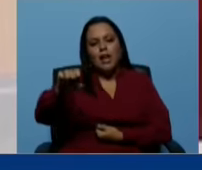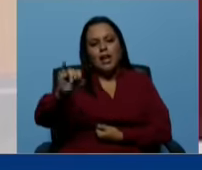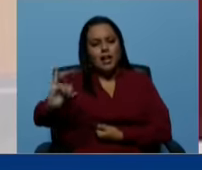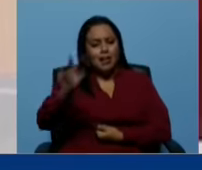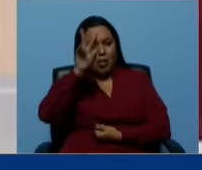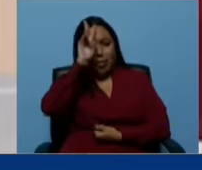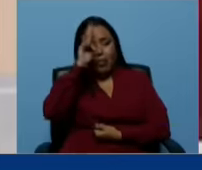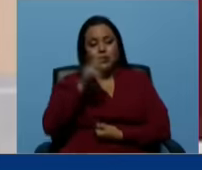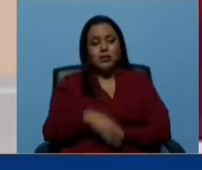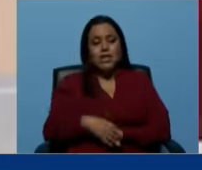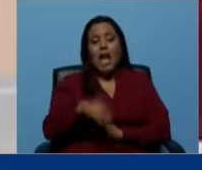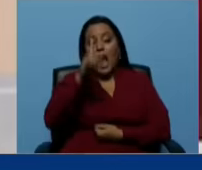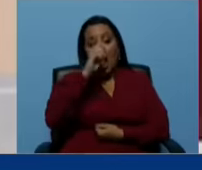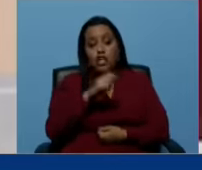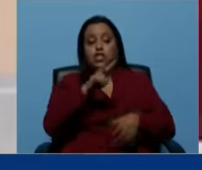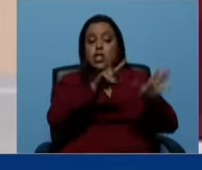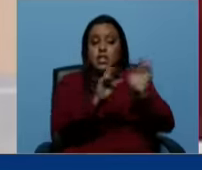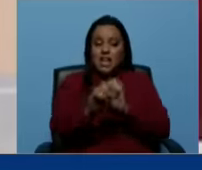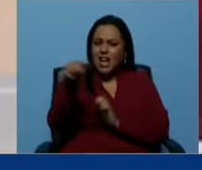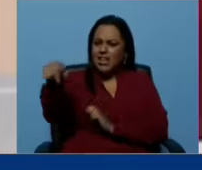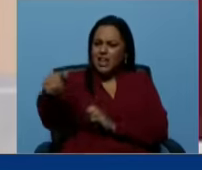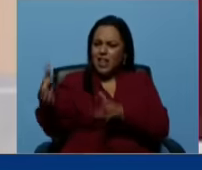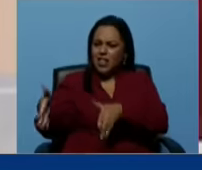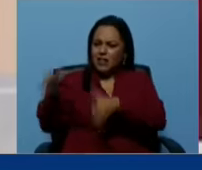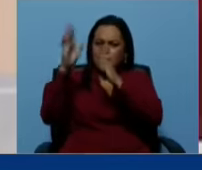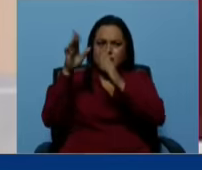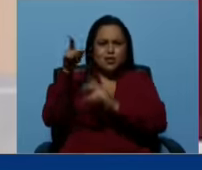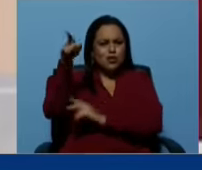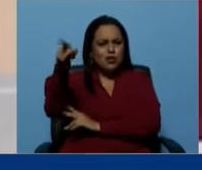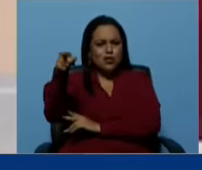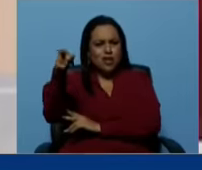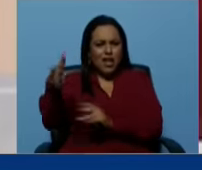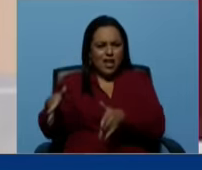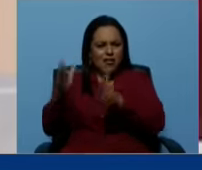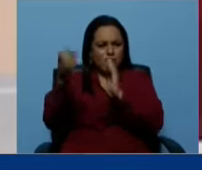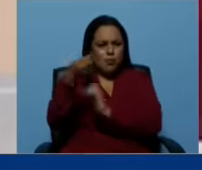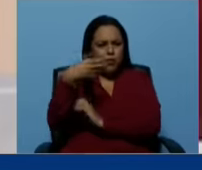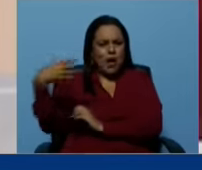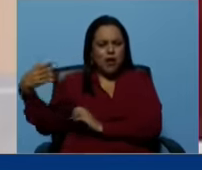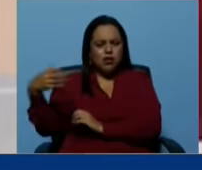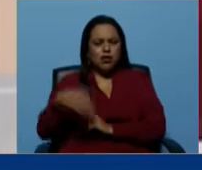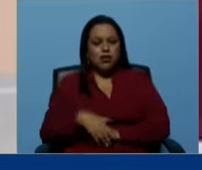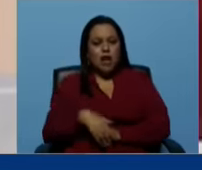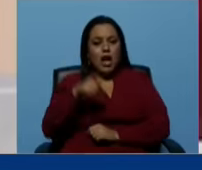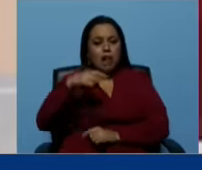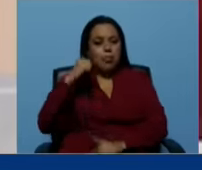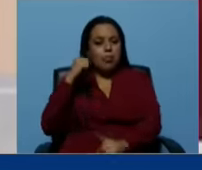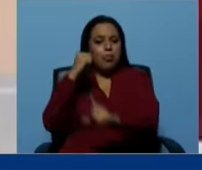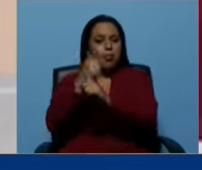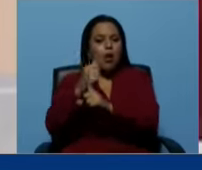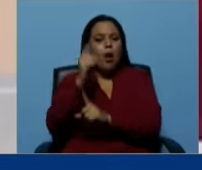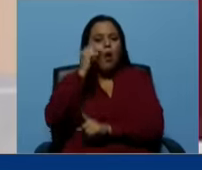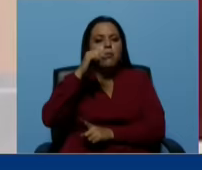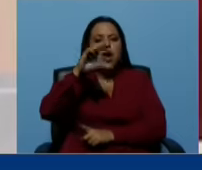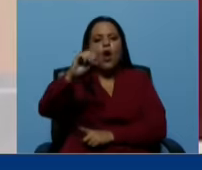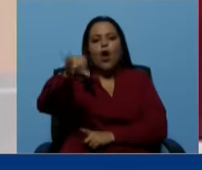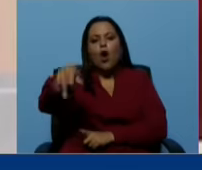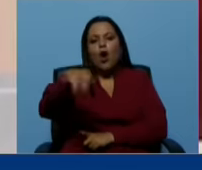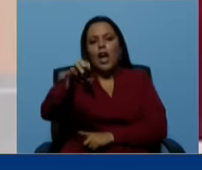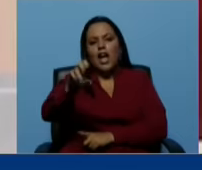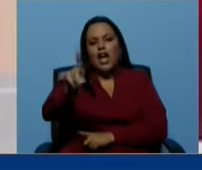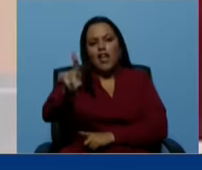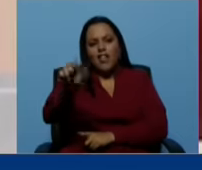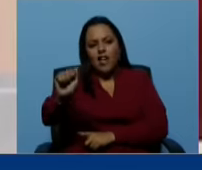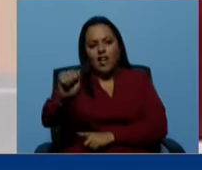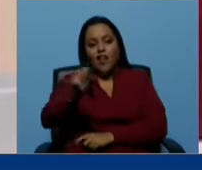En los años 70, bueno, aquí en ese edificio que está ahí, Palacio Blanco, ahí mataron al gran Fabricio Ojeda el